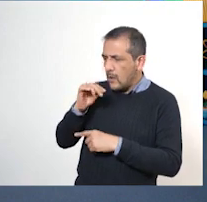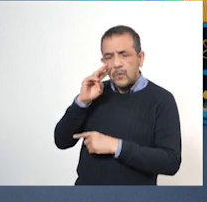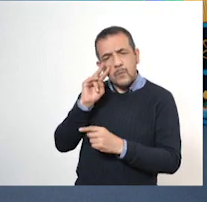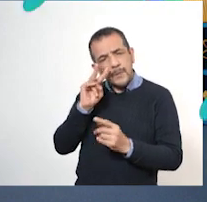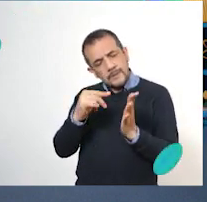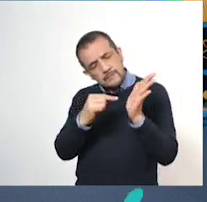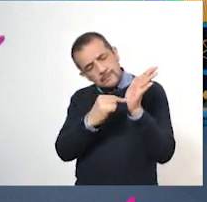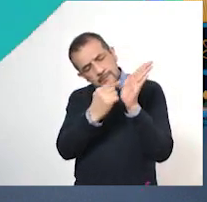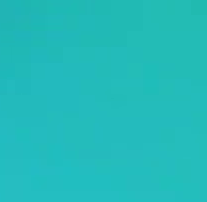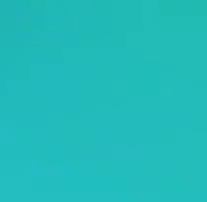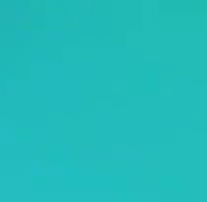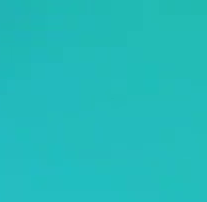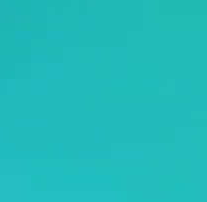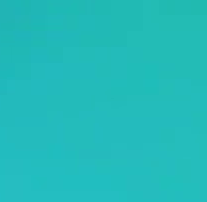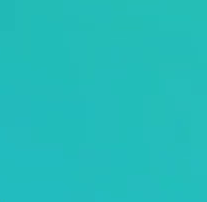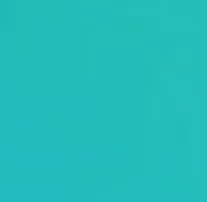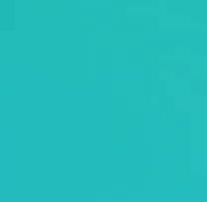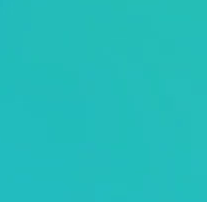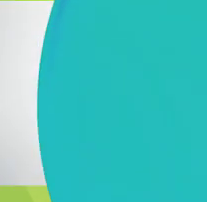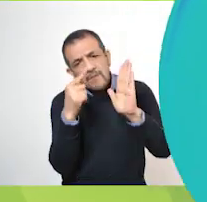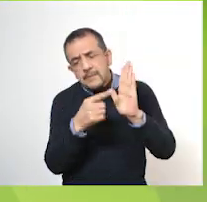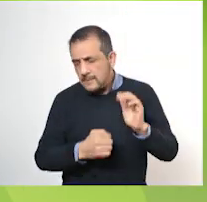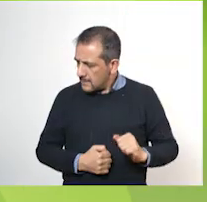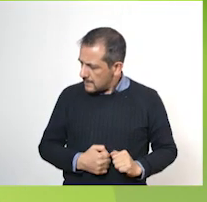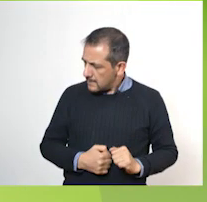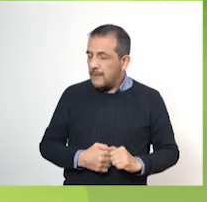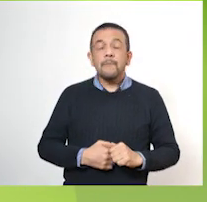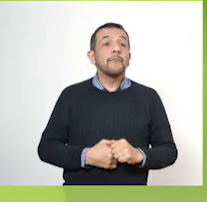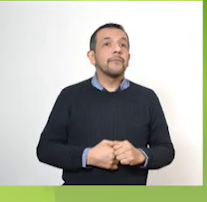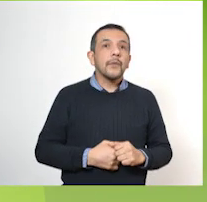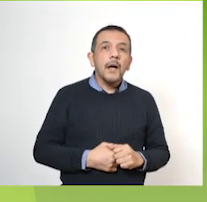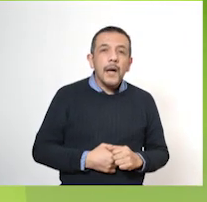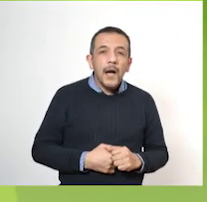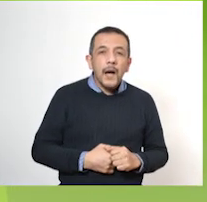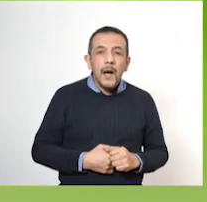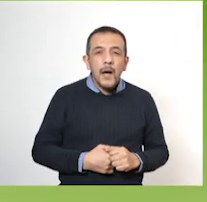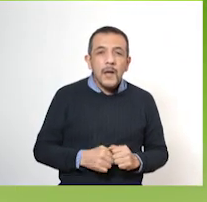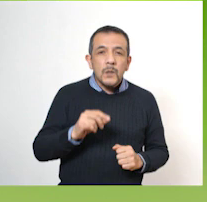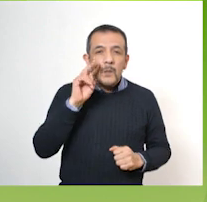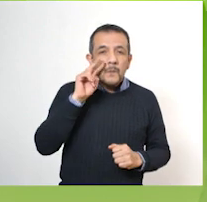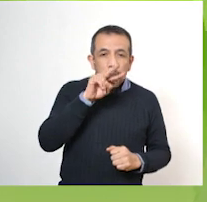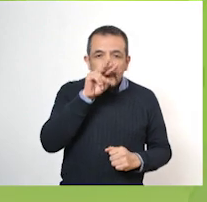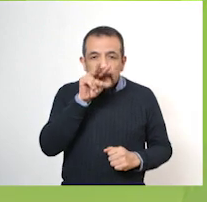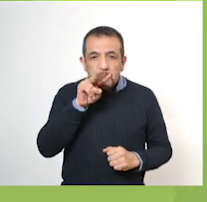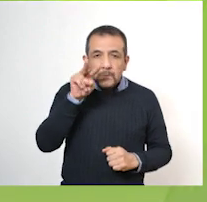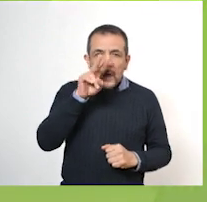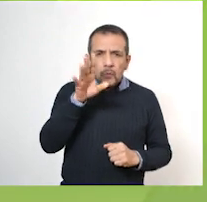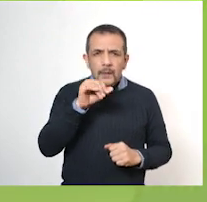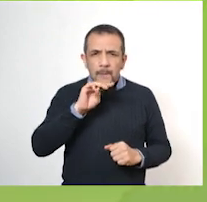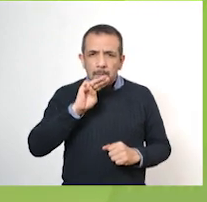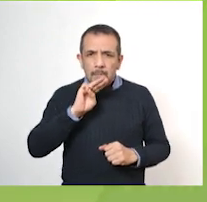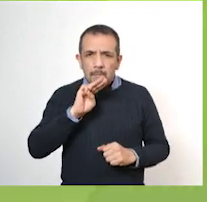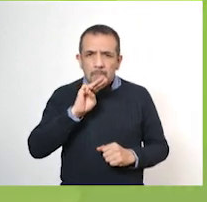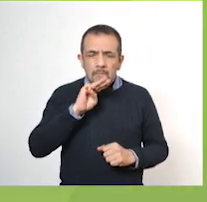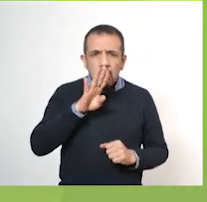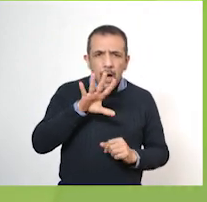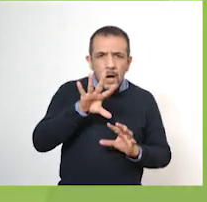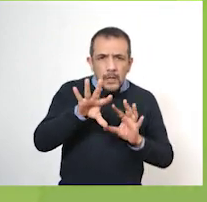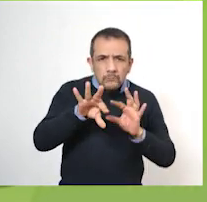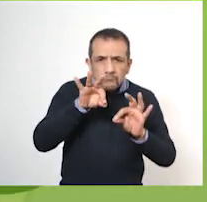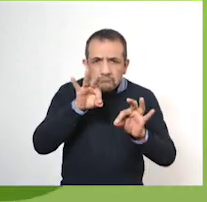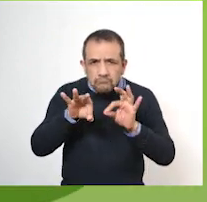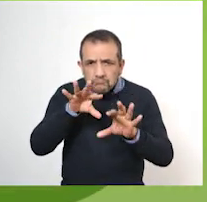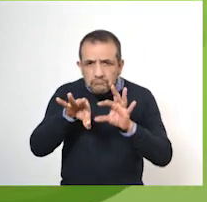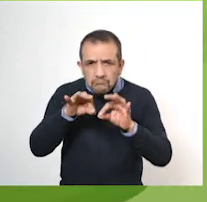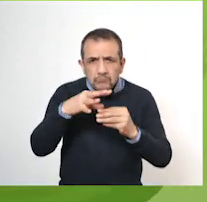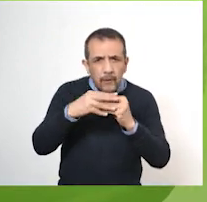que ve en esta imagen? En esa imagen, lo que yo diviso es una mamá